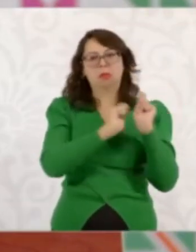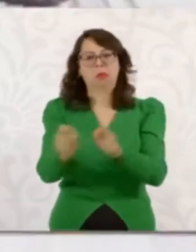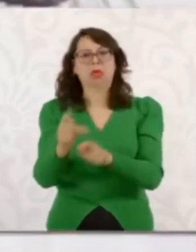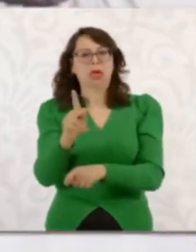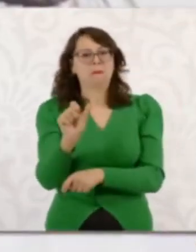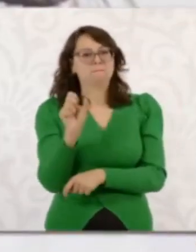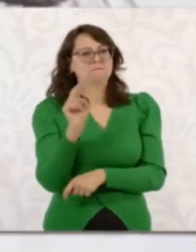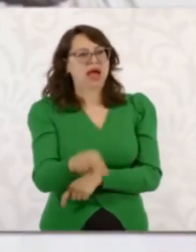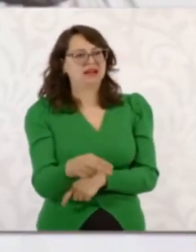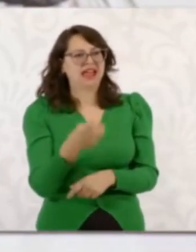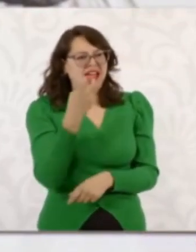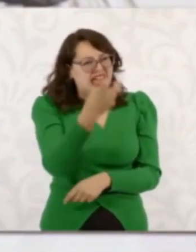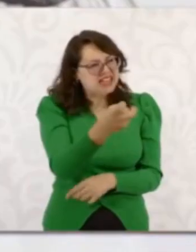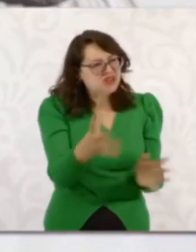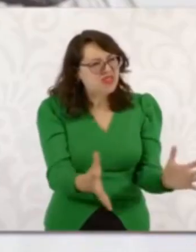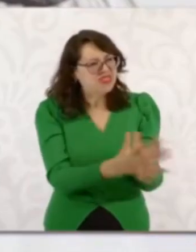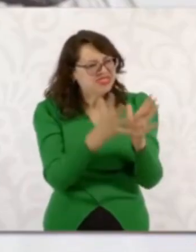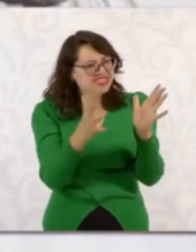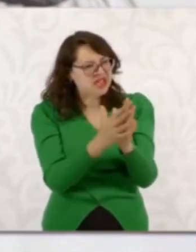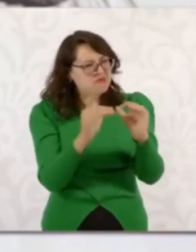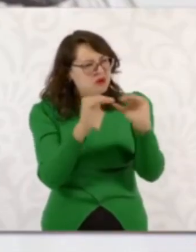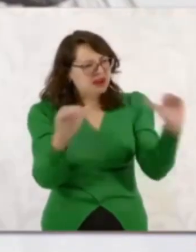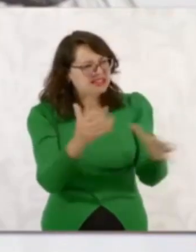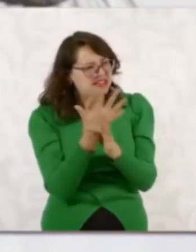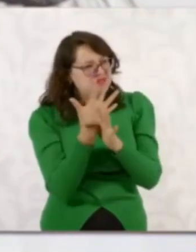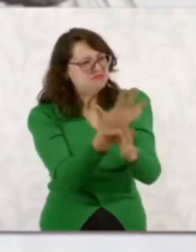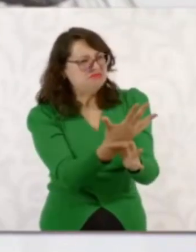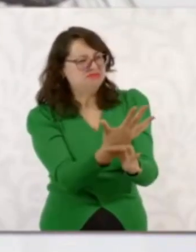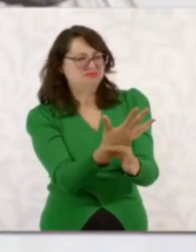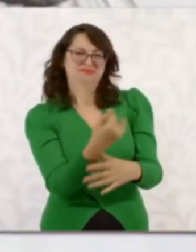democracia. Bueno,